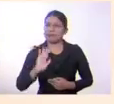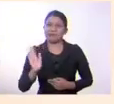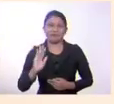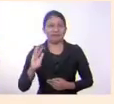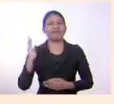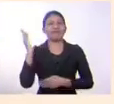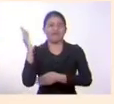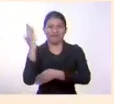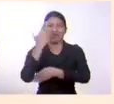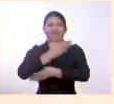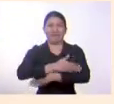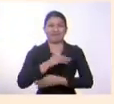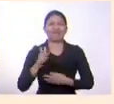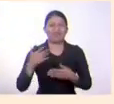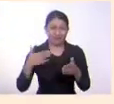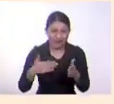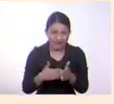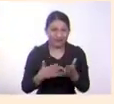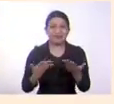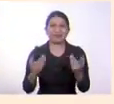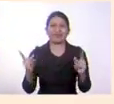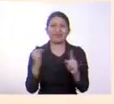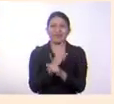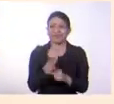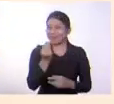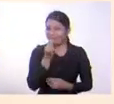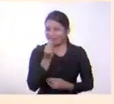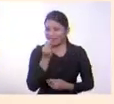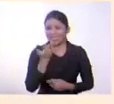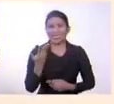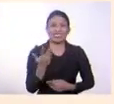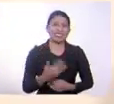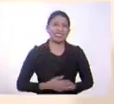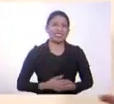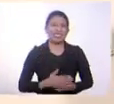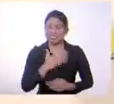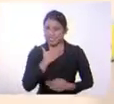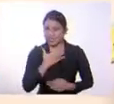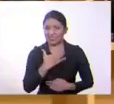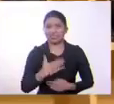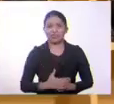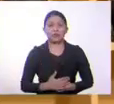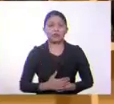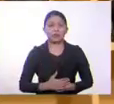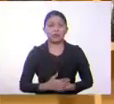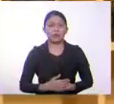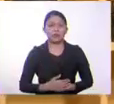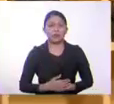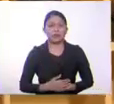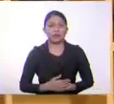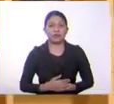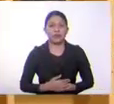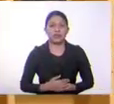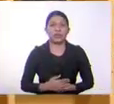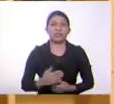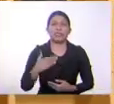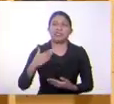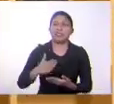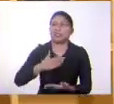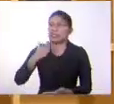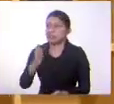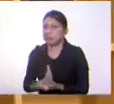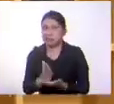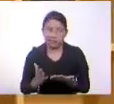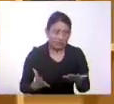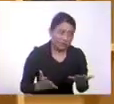es el cambio de nuestra comida habitual. Cambiar la alimentación, una barrera cuando llegas, pero sin embargo se vuelve